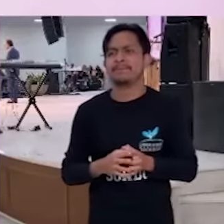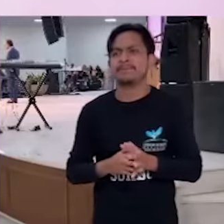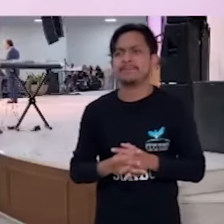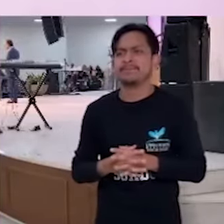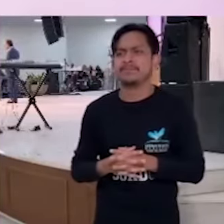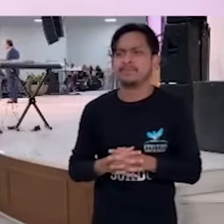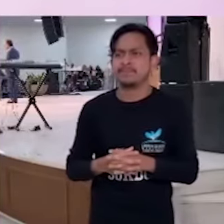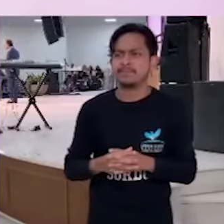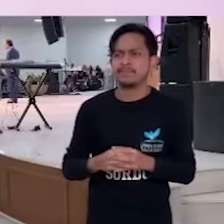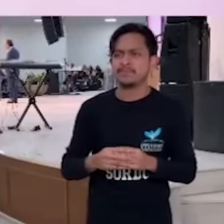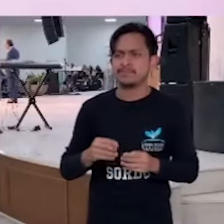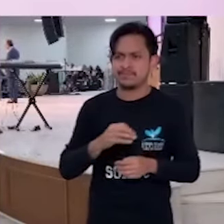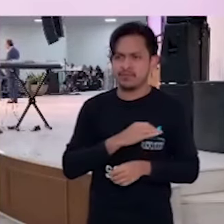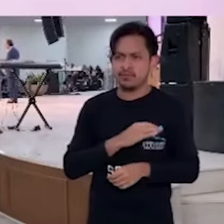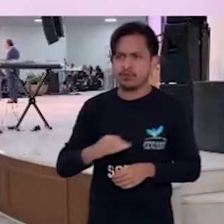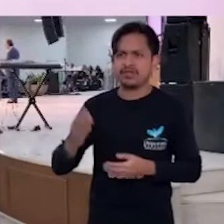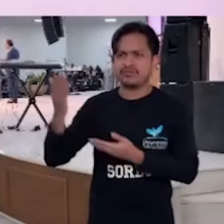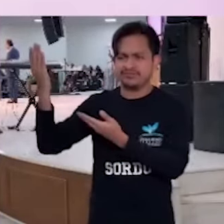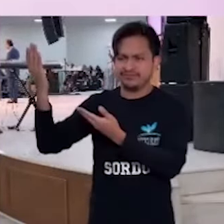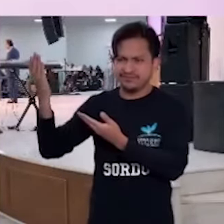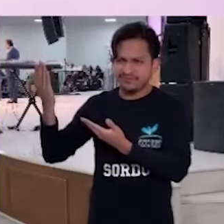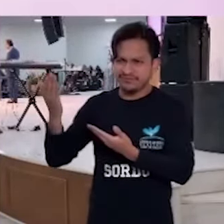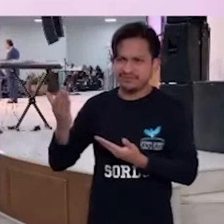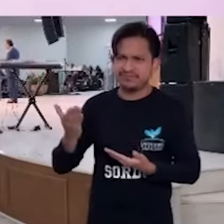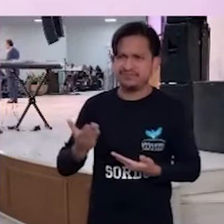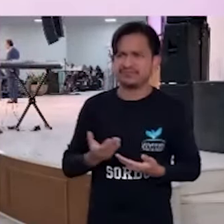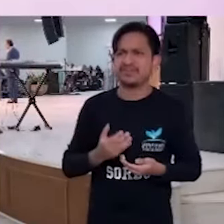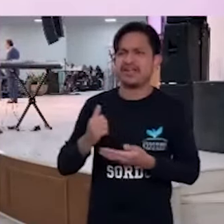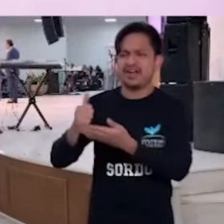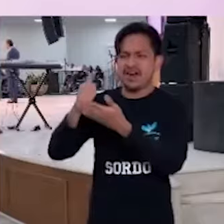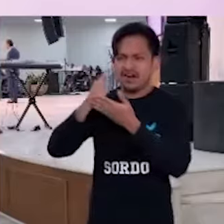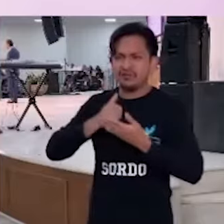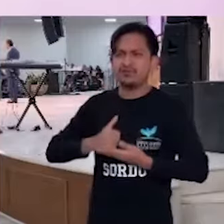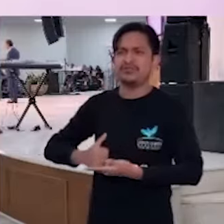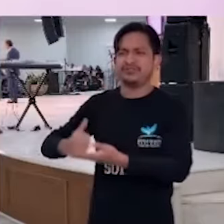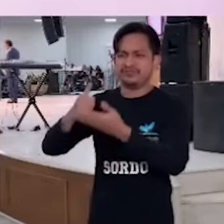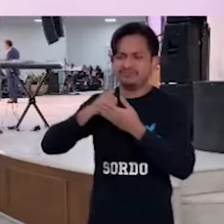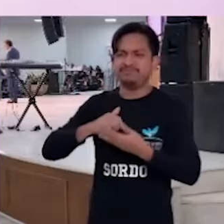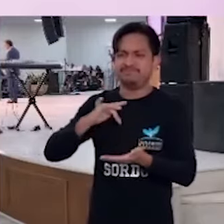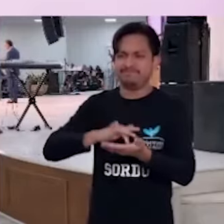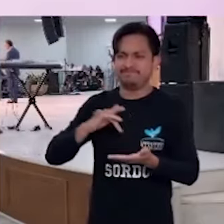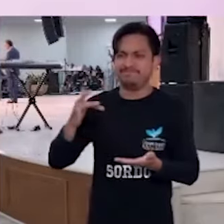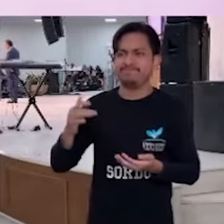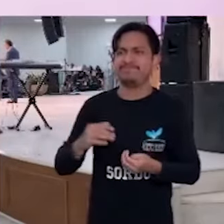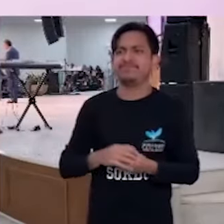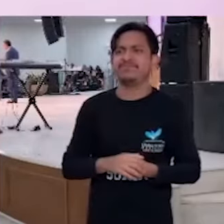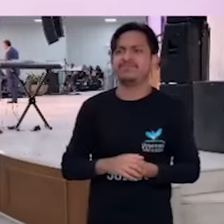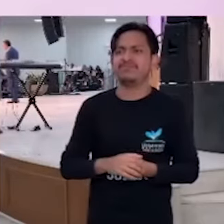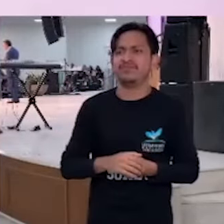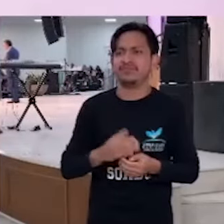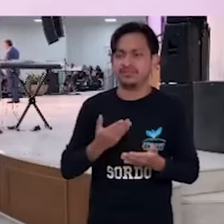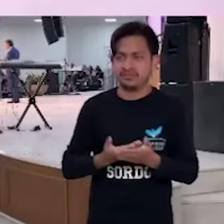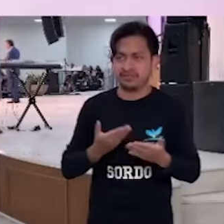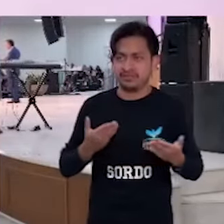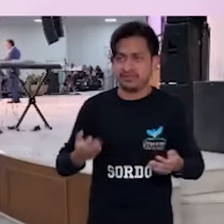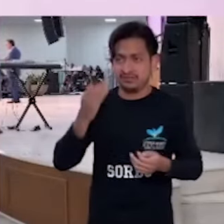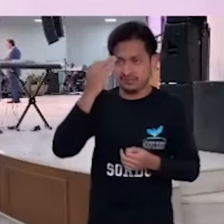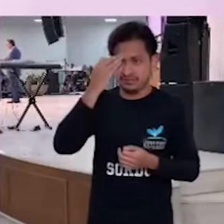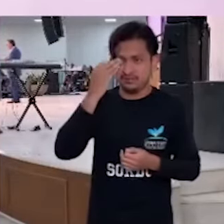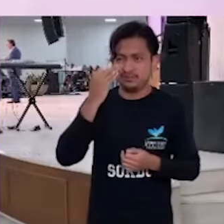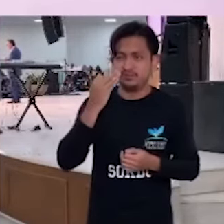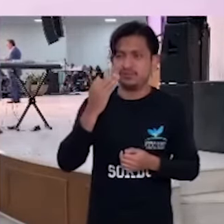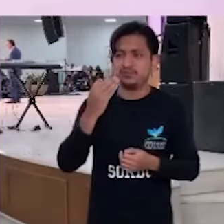recibir tu gracia, tu favor y tu ayuda. Estamos viviendo los últimos tiempos, Señor, de la era